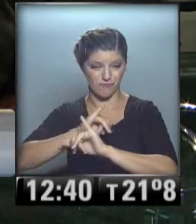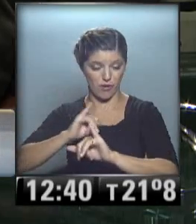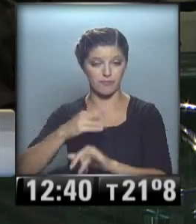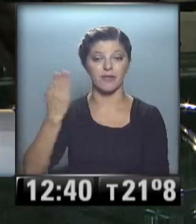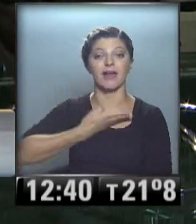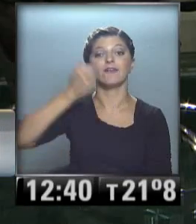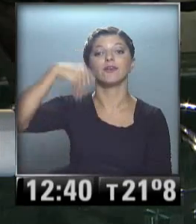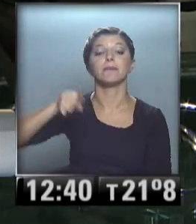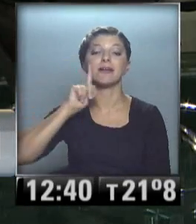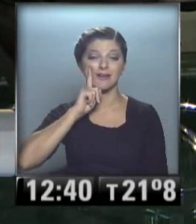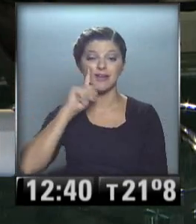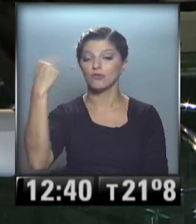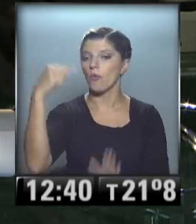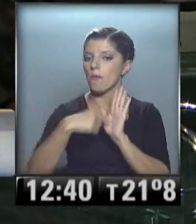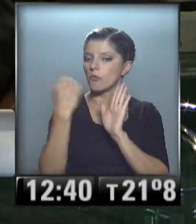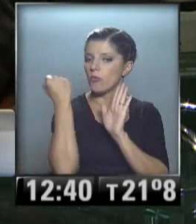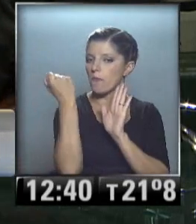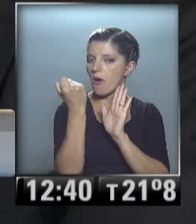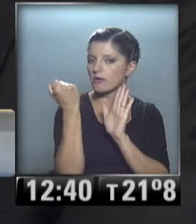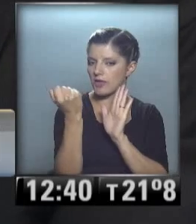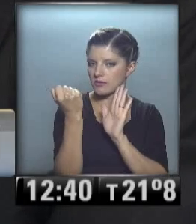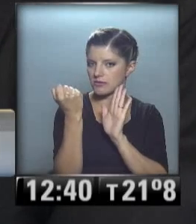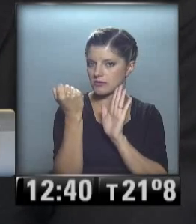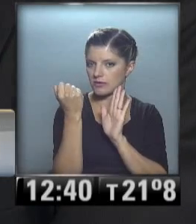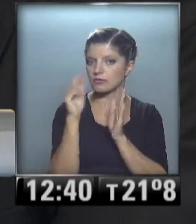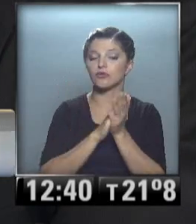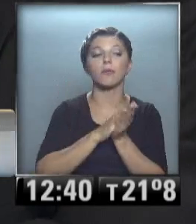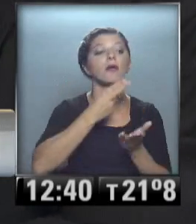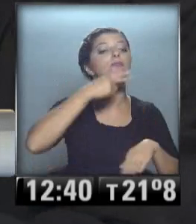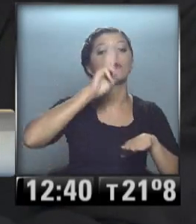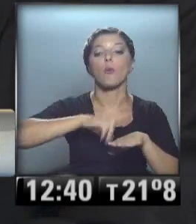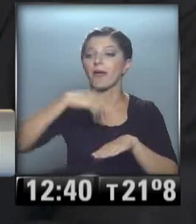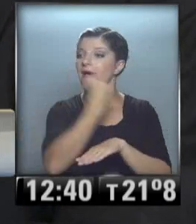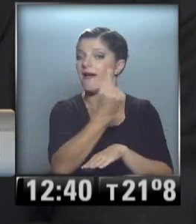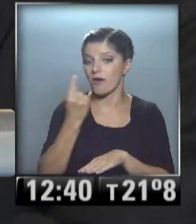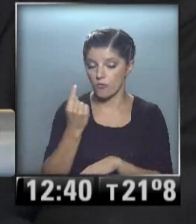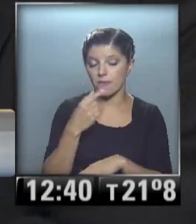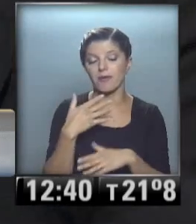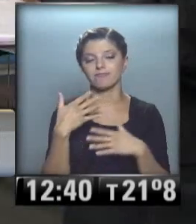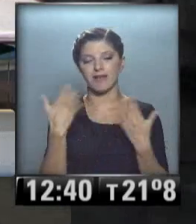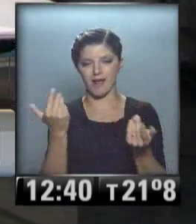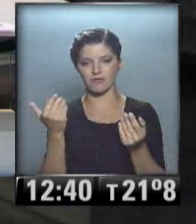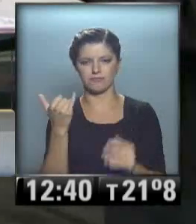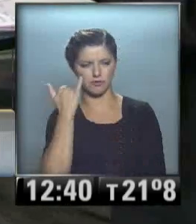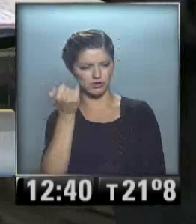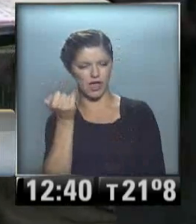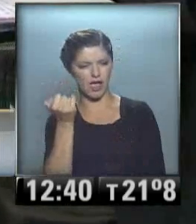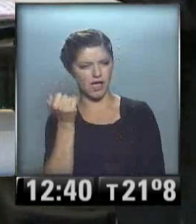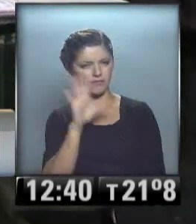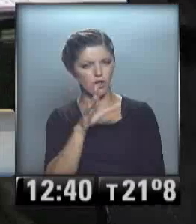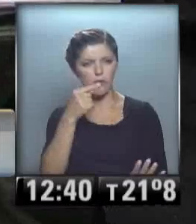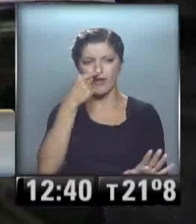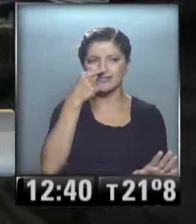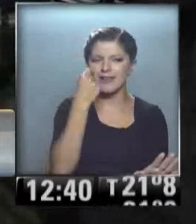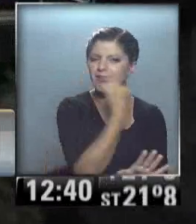Internacional vuelve a jugar un rol principalísimo en cuanto a las recomendaciones, pero ya claramente no en respuesta a los intereses